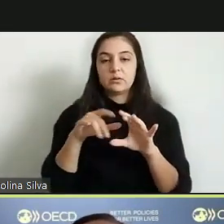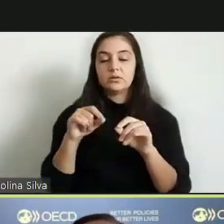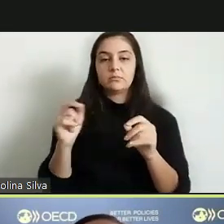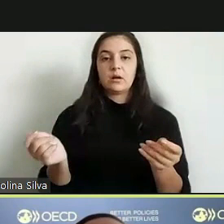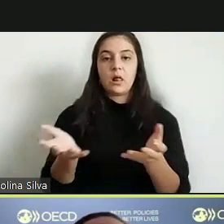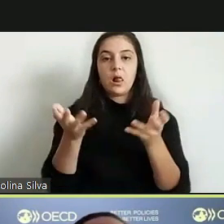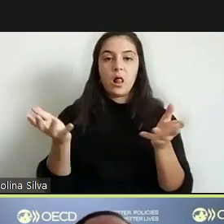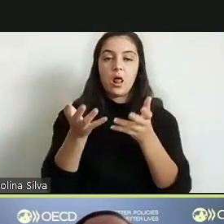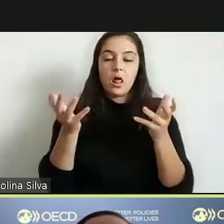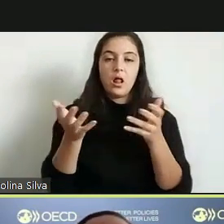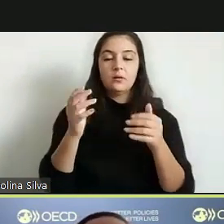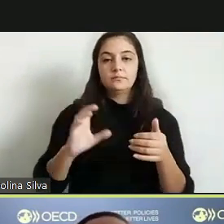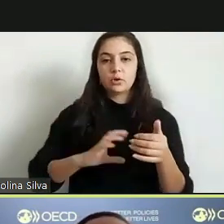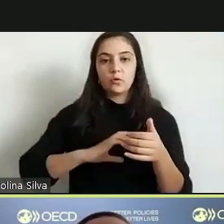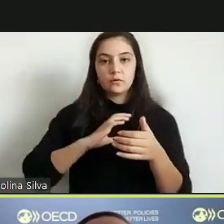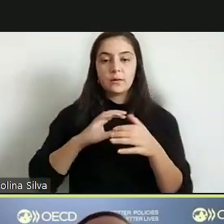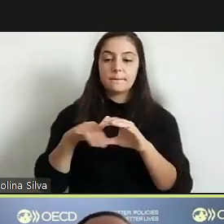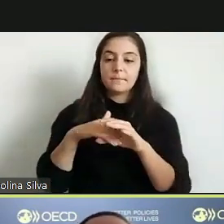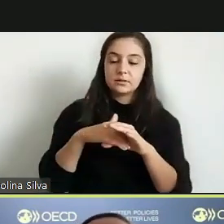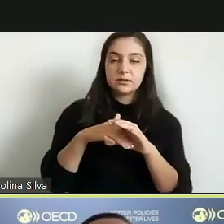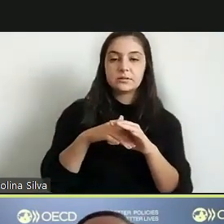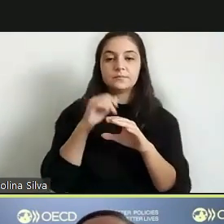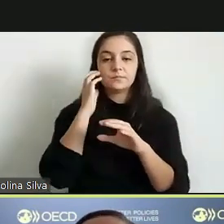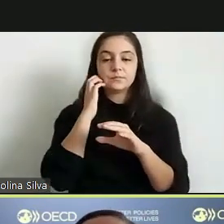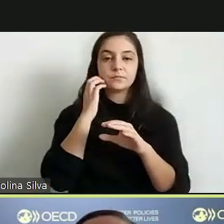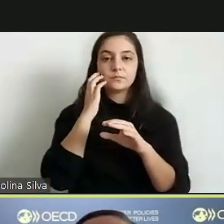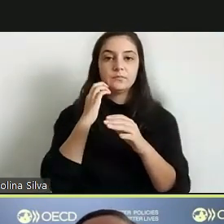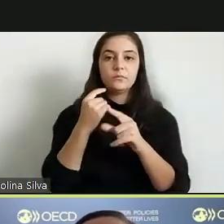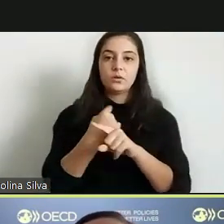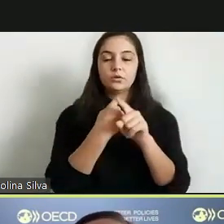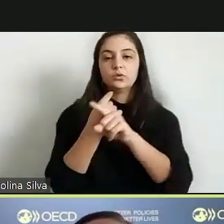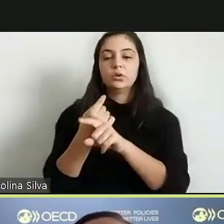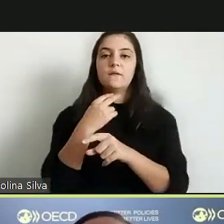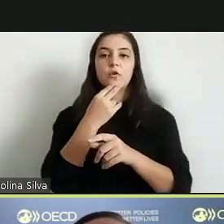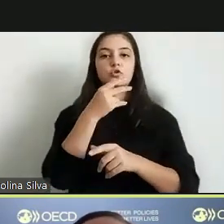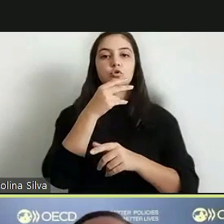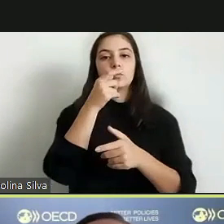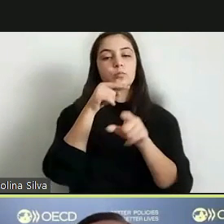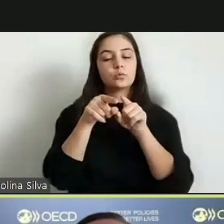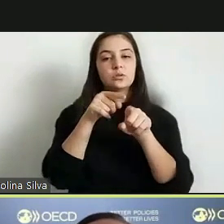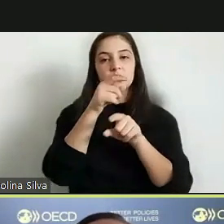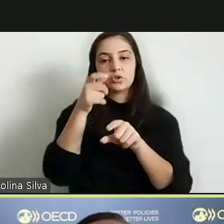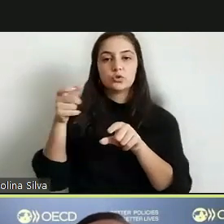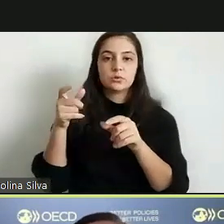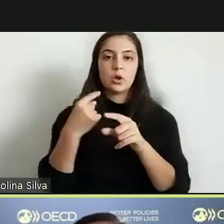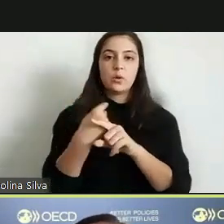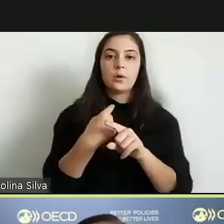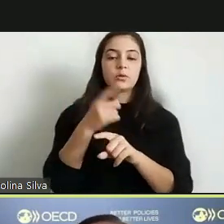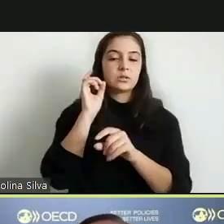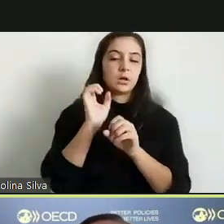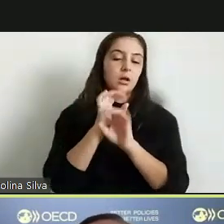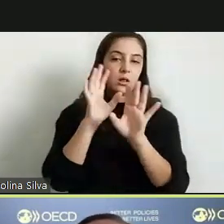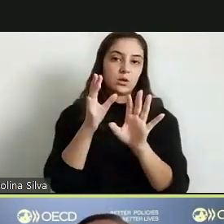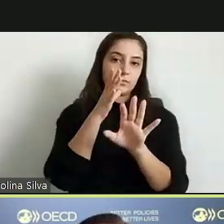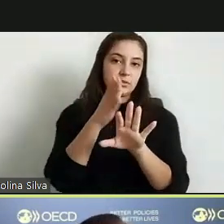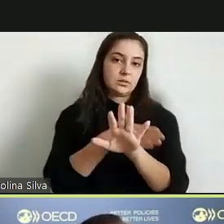la participación, reforzar la participación, la voz política de los ciudadanos es uno de los elementos clave, como les había dicho